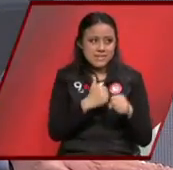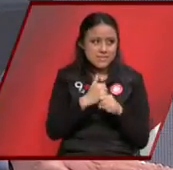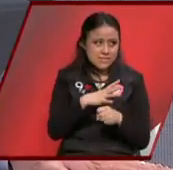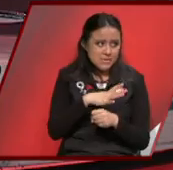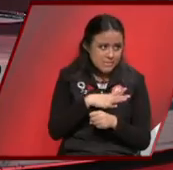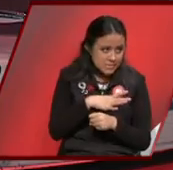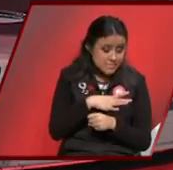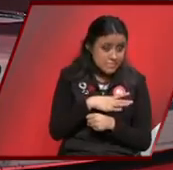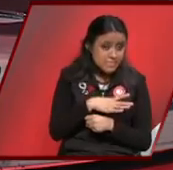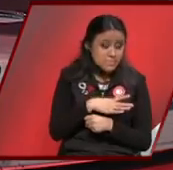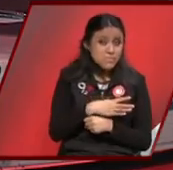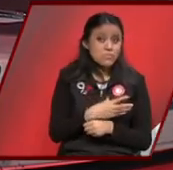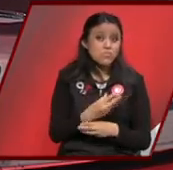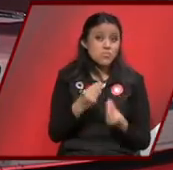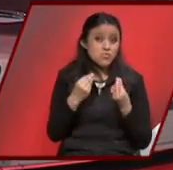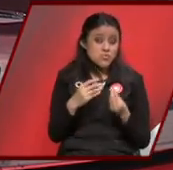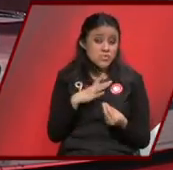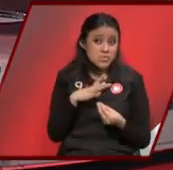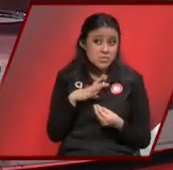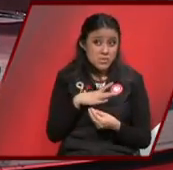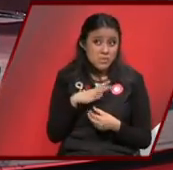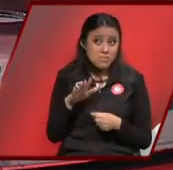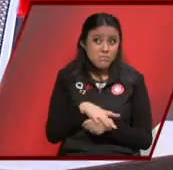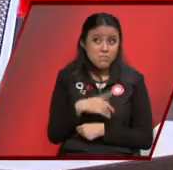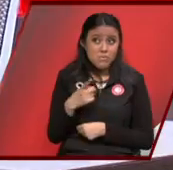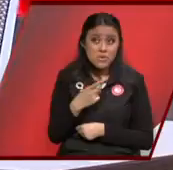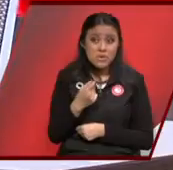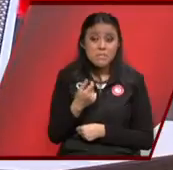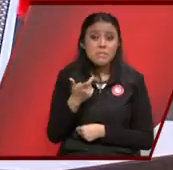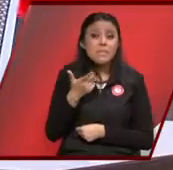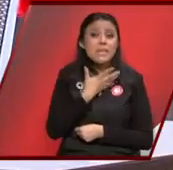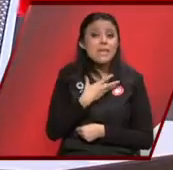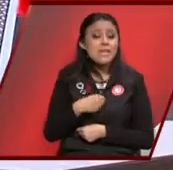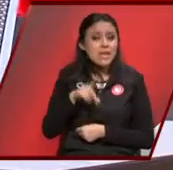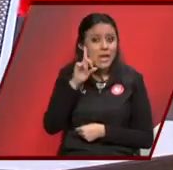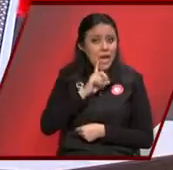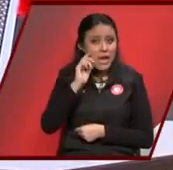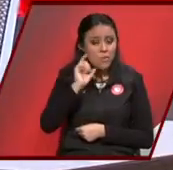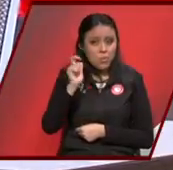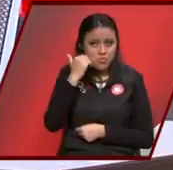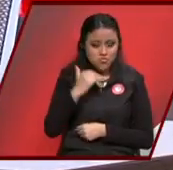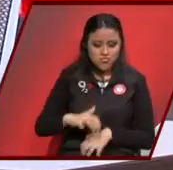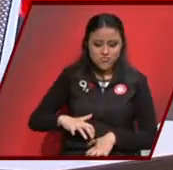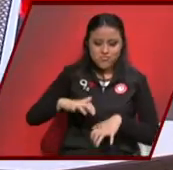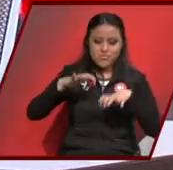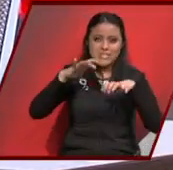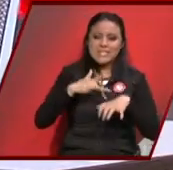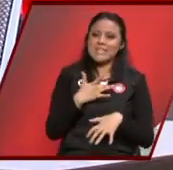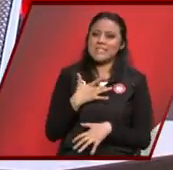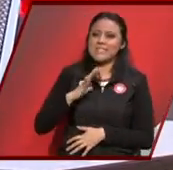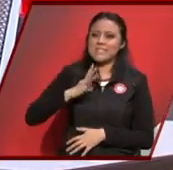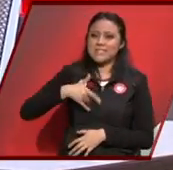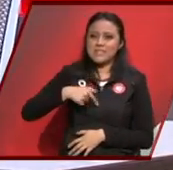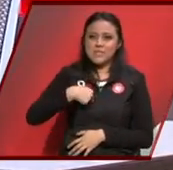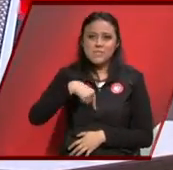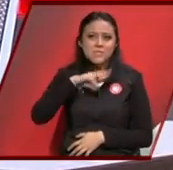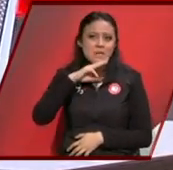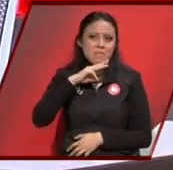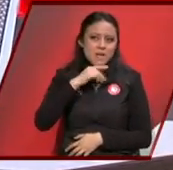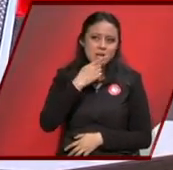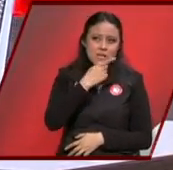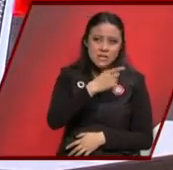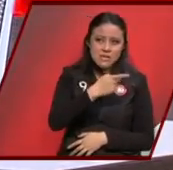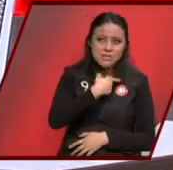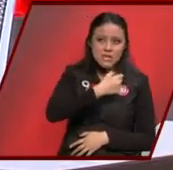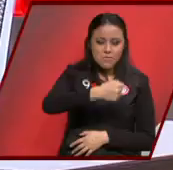juro que como mucha gente que hoy nos está escuchando, Jorge, mi aspiración es que mi hija cuando crezca le dé orgullo que yo sea su mamá y que la gente en la